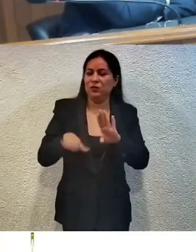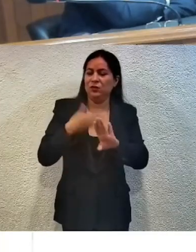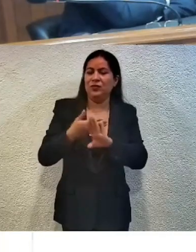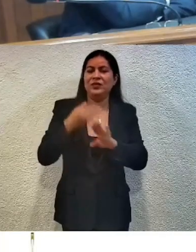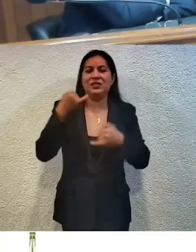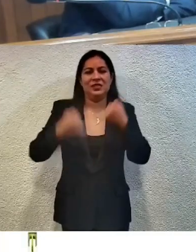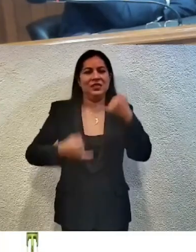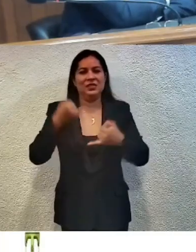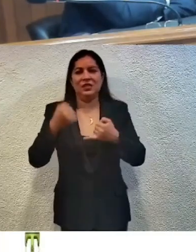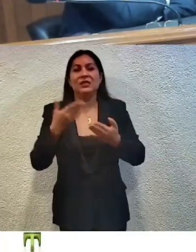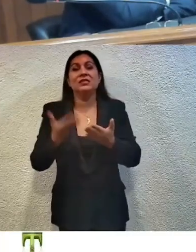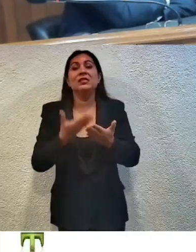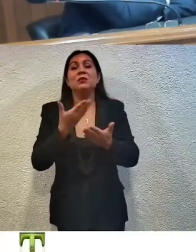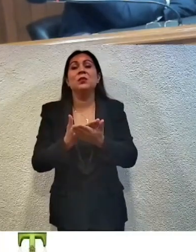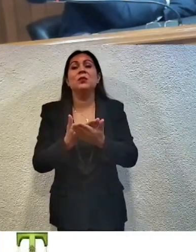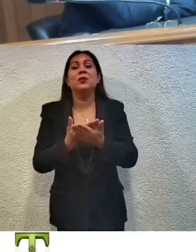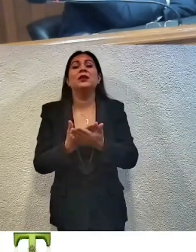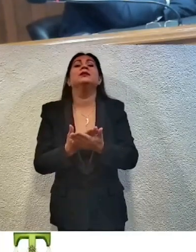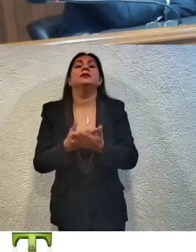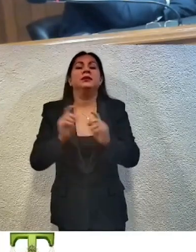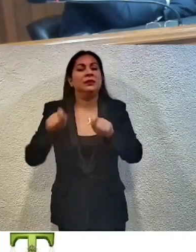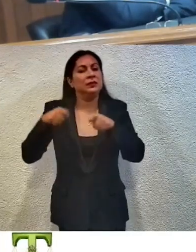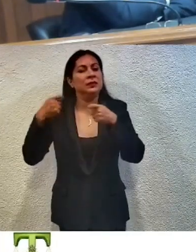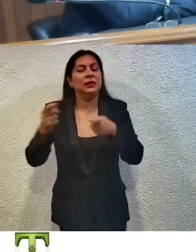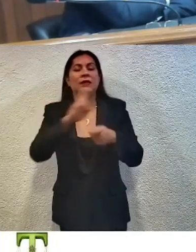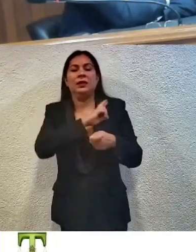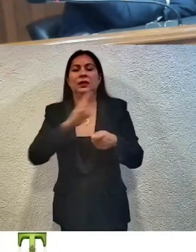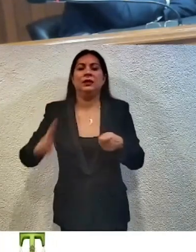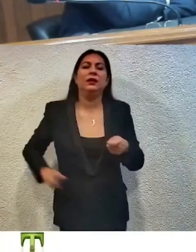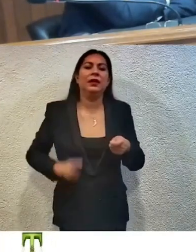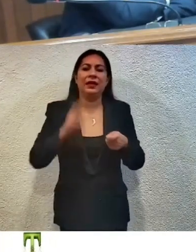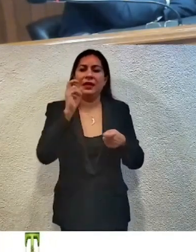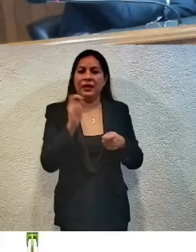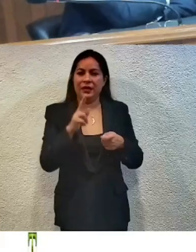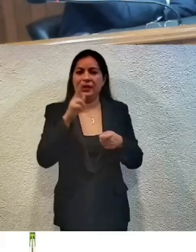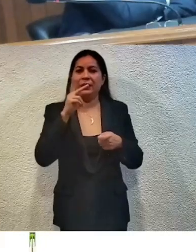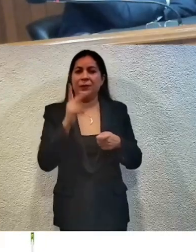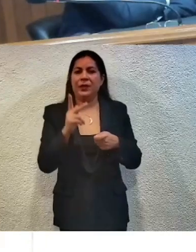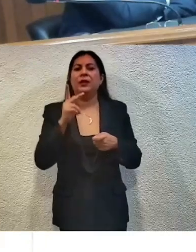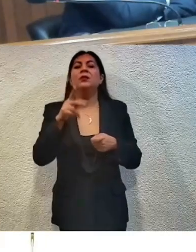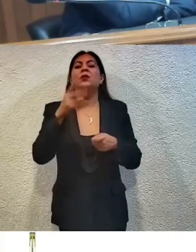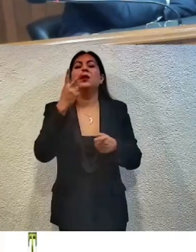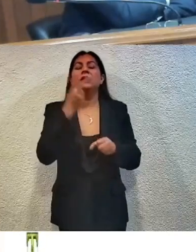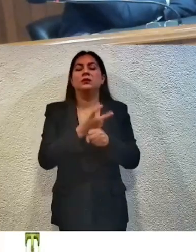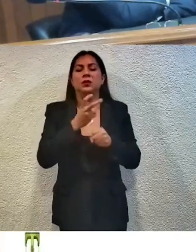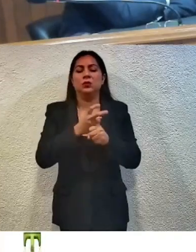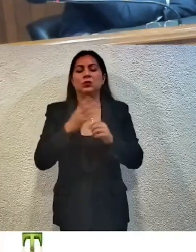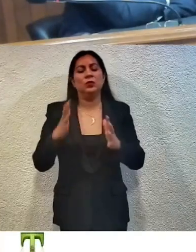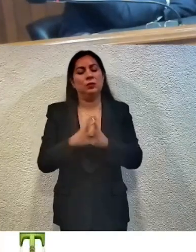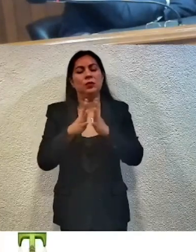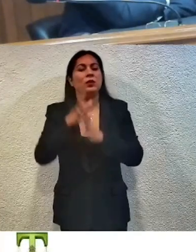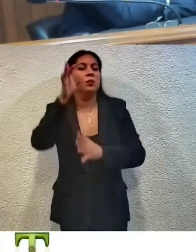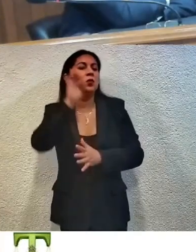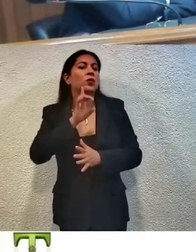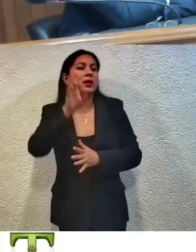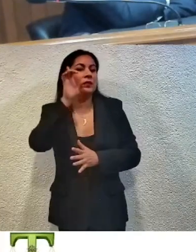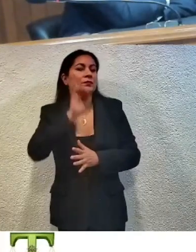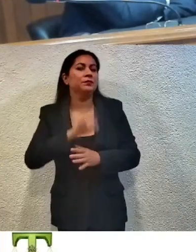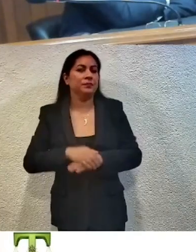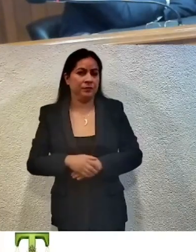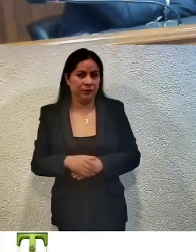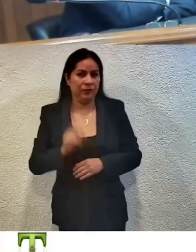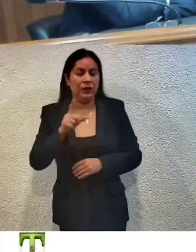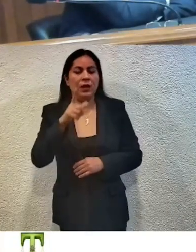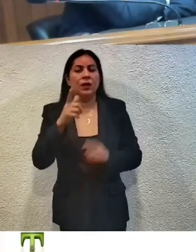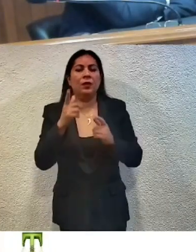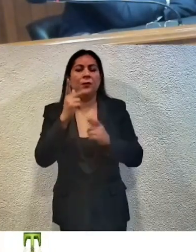juicio, se propone confirmar la asignación de la regiduría de RP a favor de la segunda fórmula del género mujer del